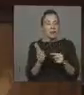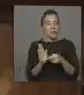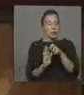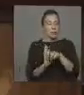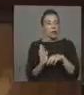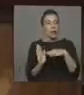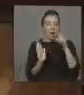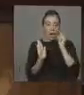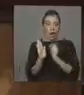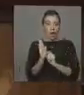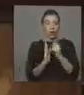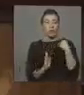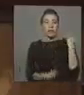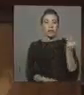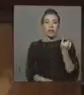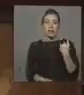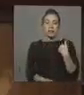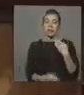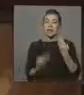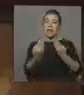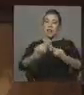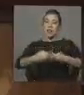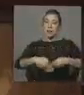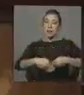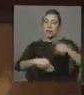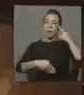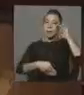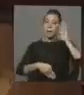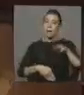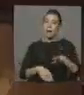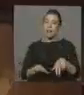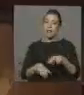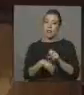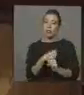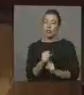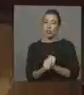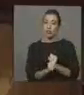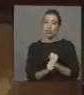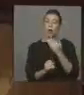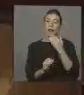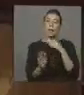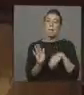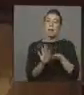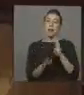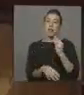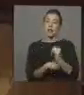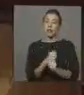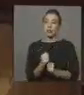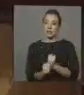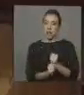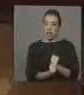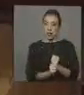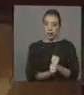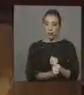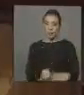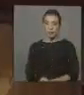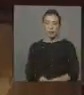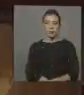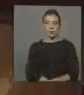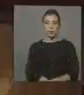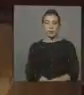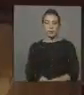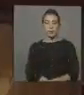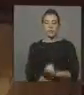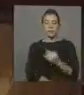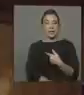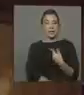en el reconocimiento de la autonomía limitada para las menores de 18 y mayores de 14. En efecto, si se